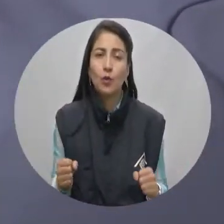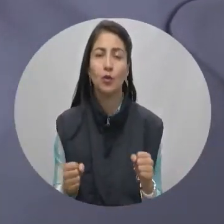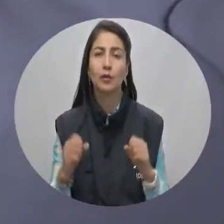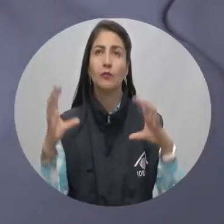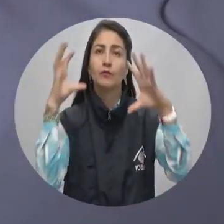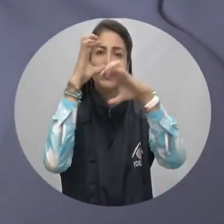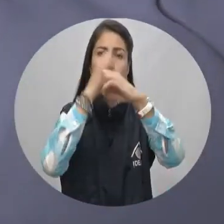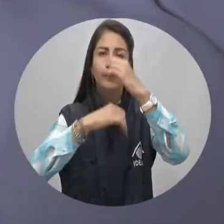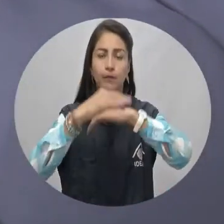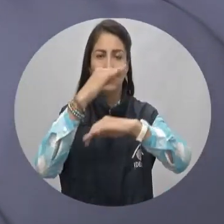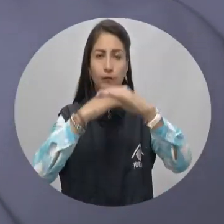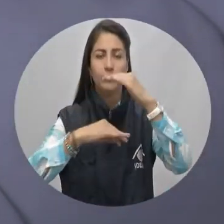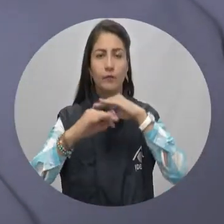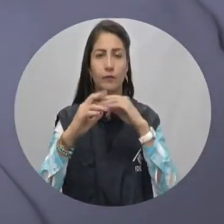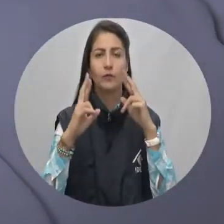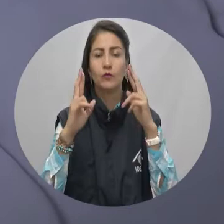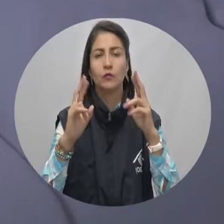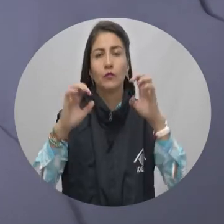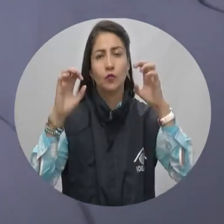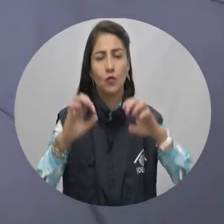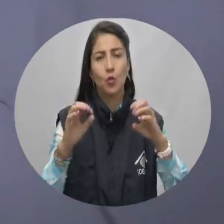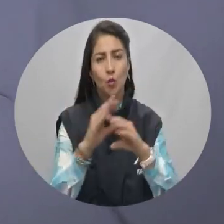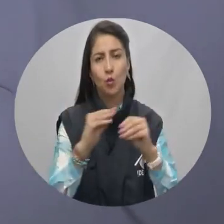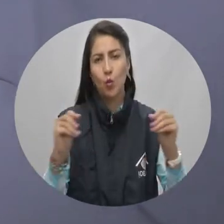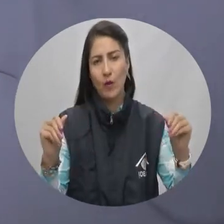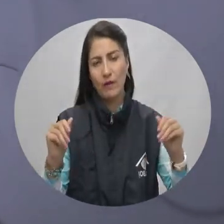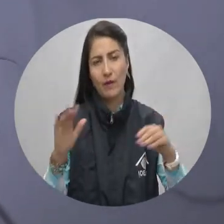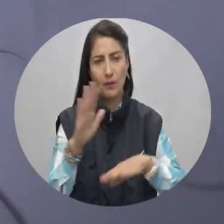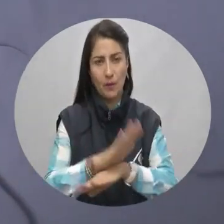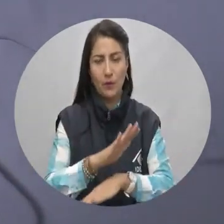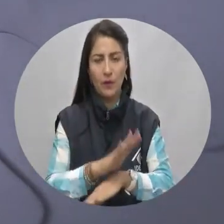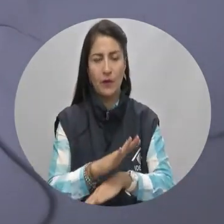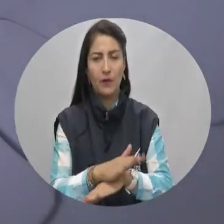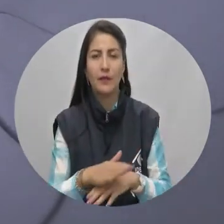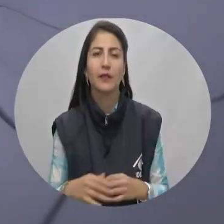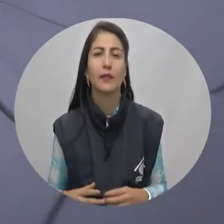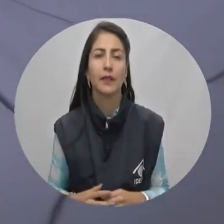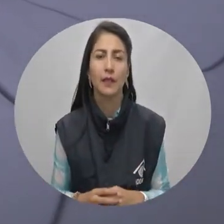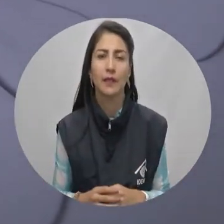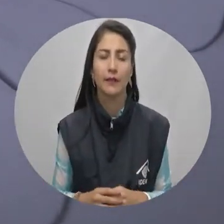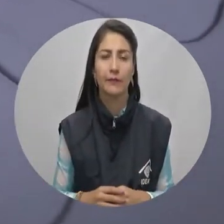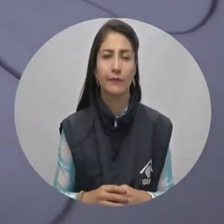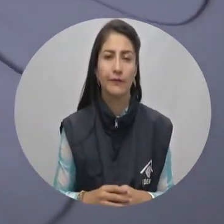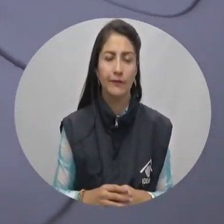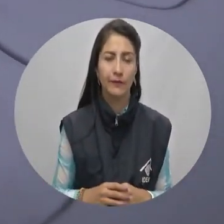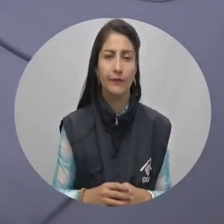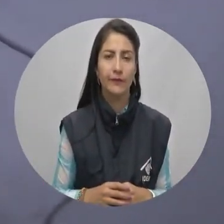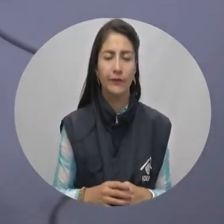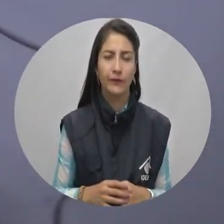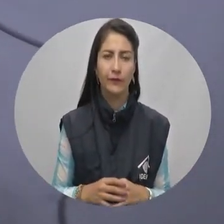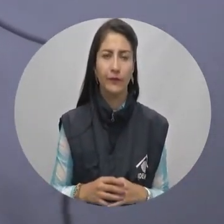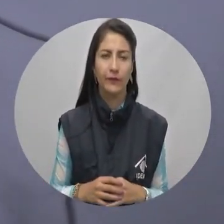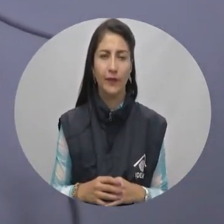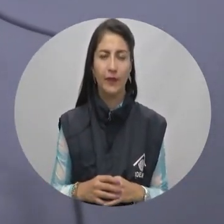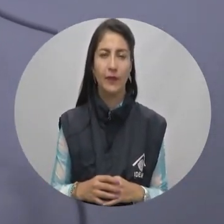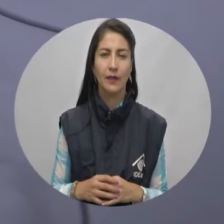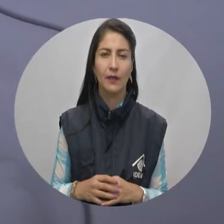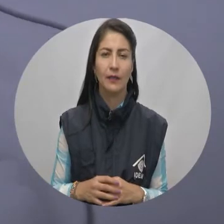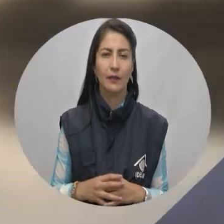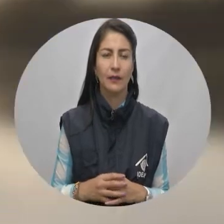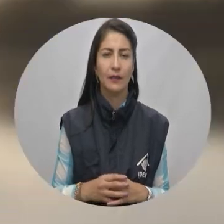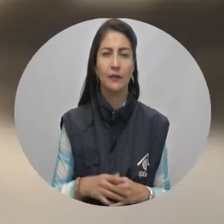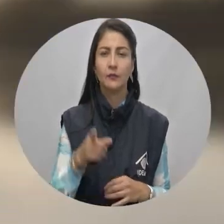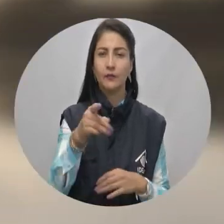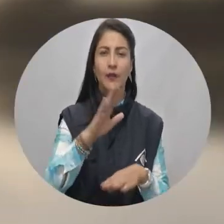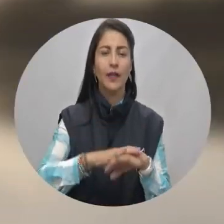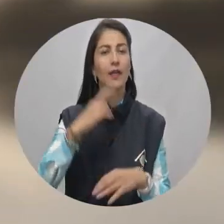Caquetá. Bogotá y su sabana mantienen lluvias de todo tipo en amplios sectores de la ciudad. La capital enfrenta humedades en aumento en amplias